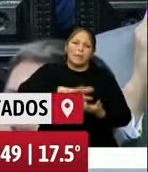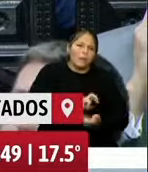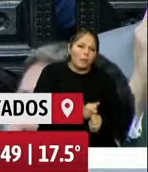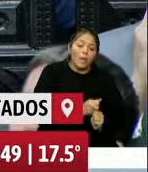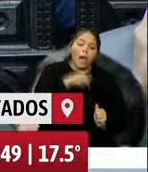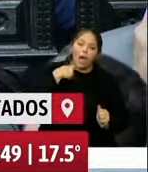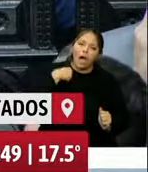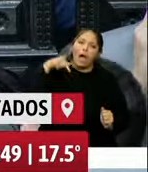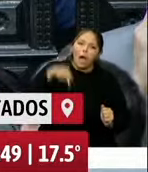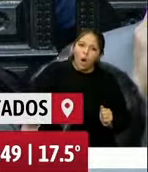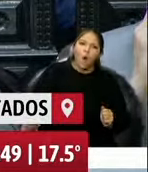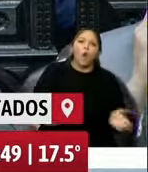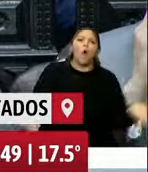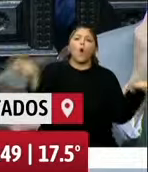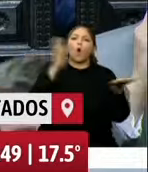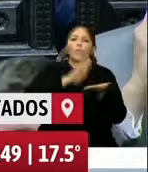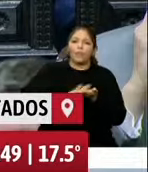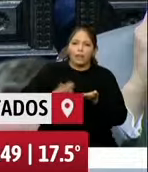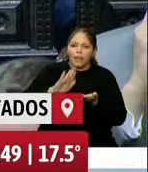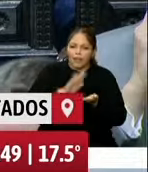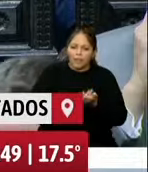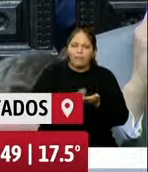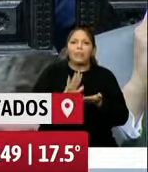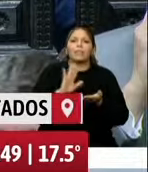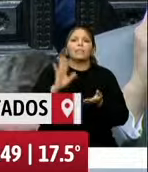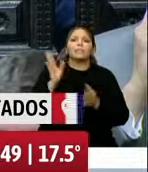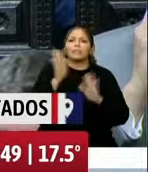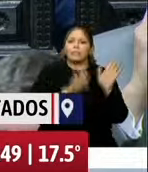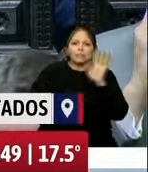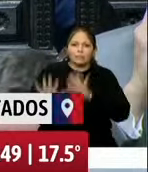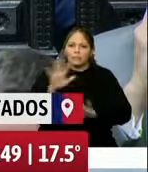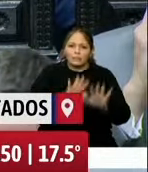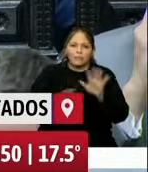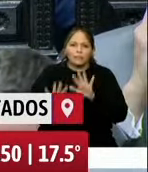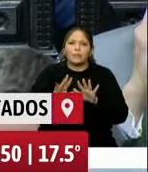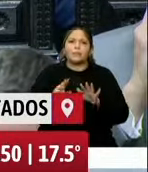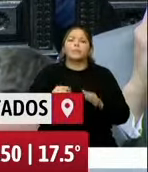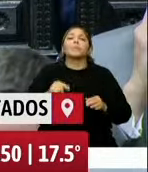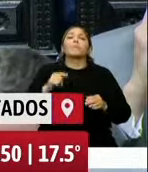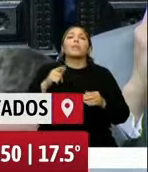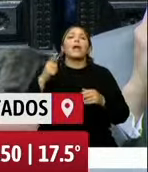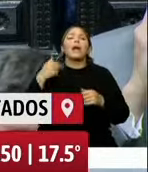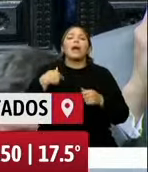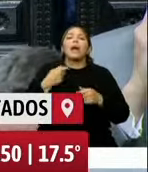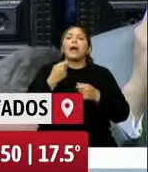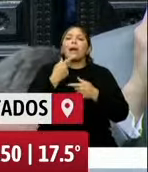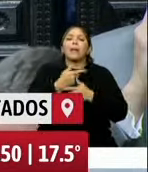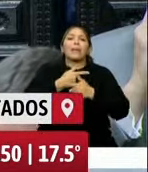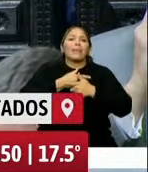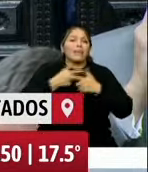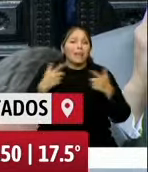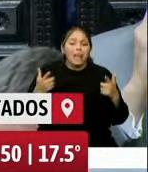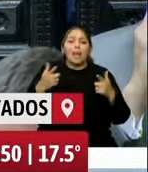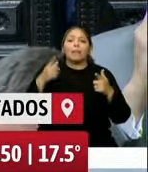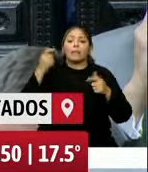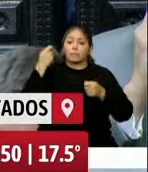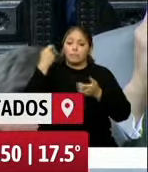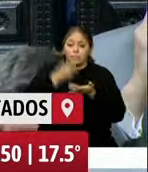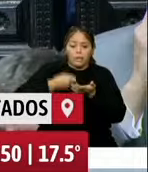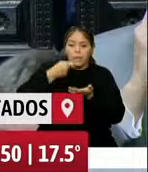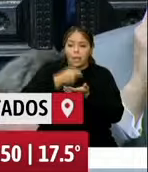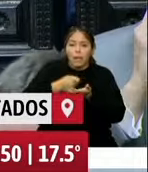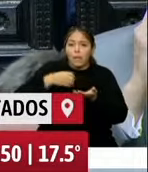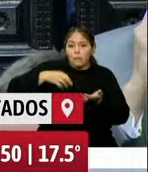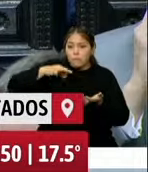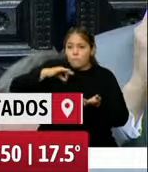porque por supuesto que una de las cuestiones en por las que la gente sintió que que milel lo representaba era por por por esto